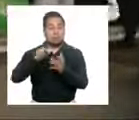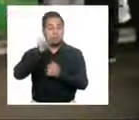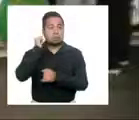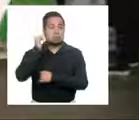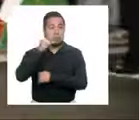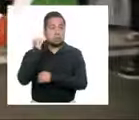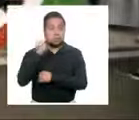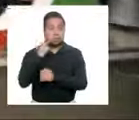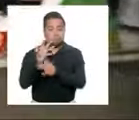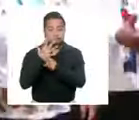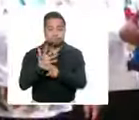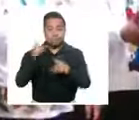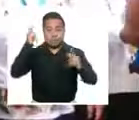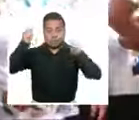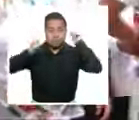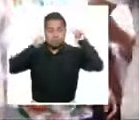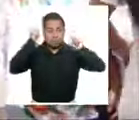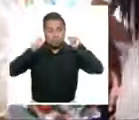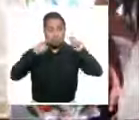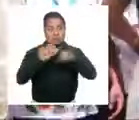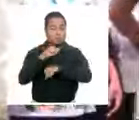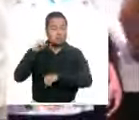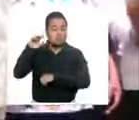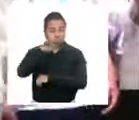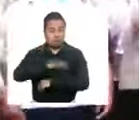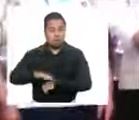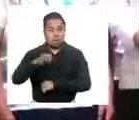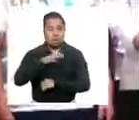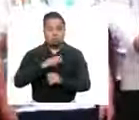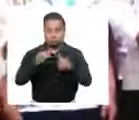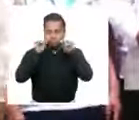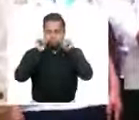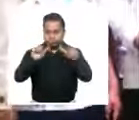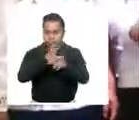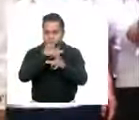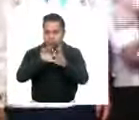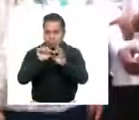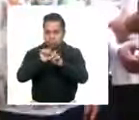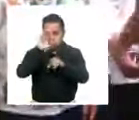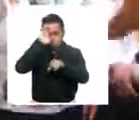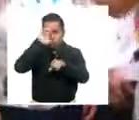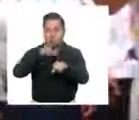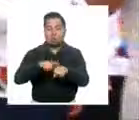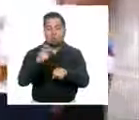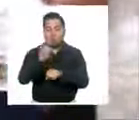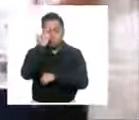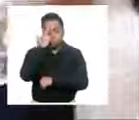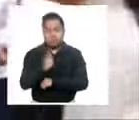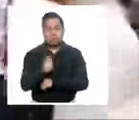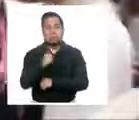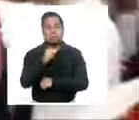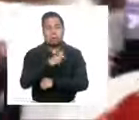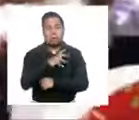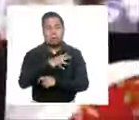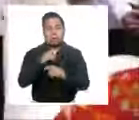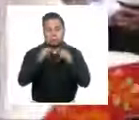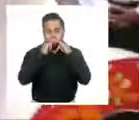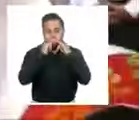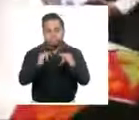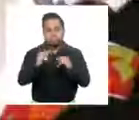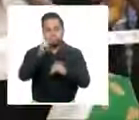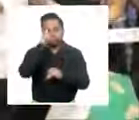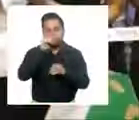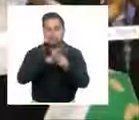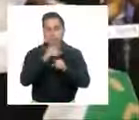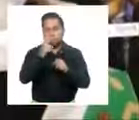Jara Cruz, el turismo en Oaxaca tiene perspectiva intercultural. Es por eso que el stand refleja la diversidad